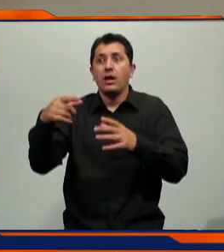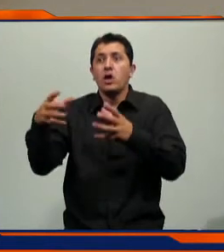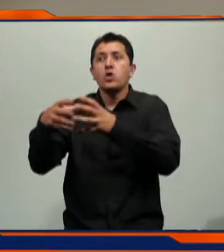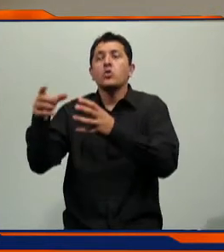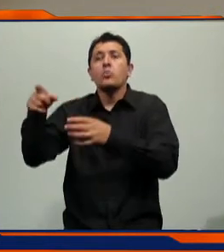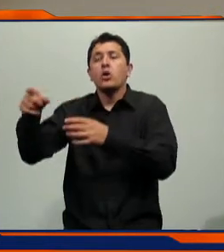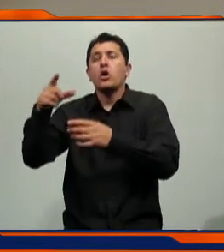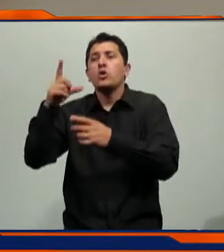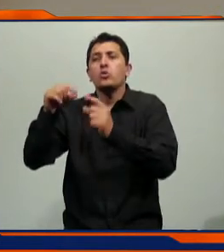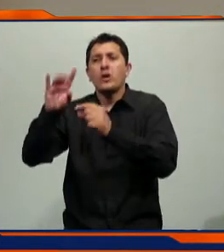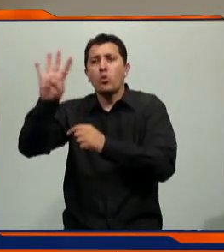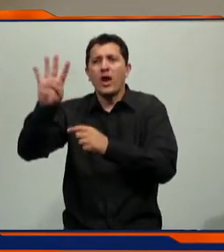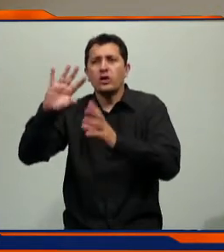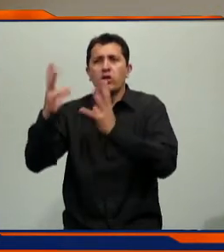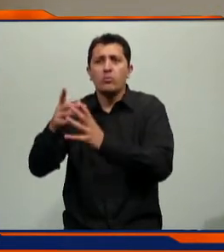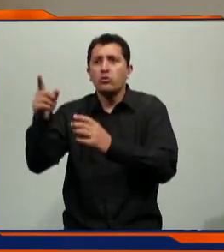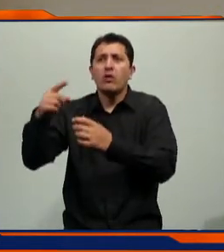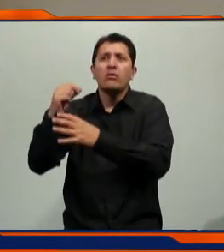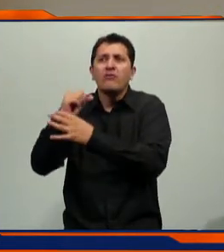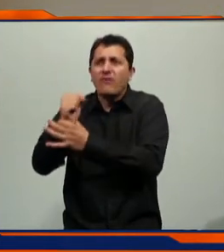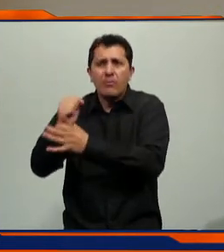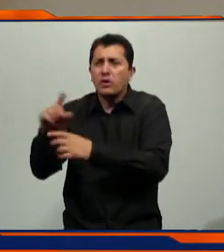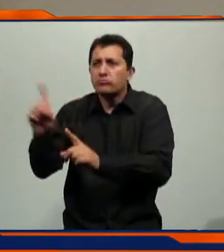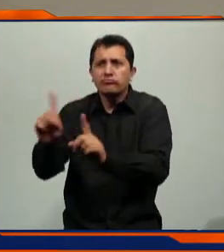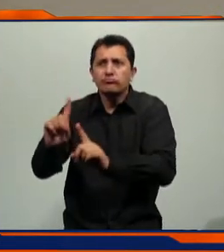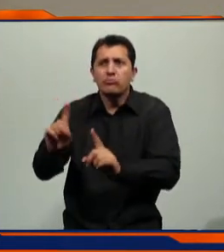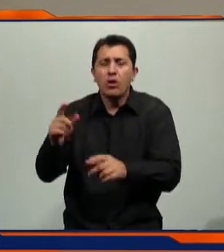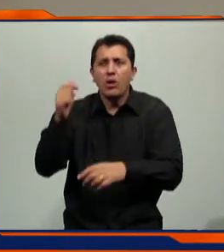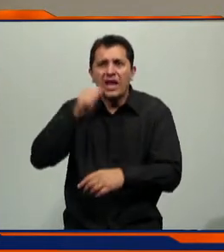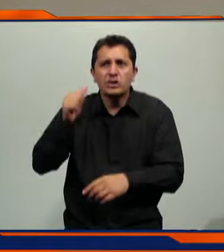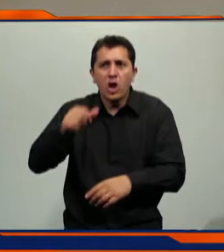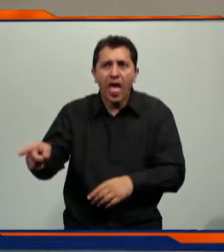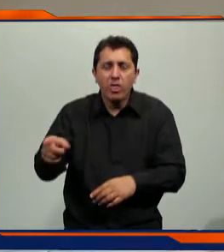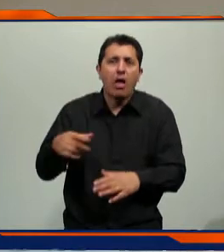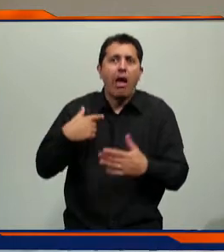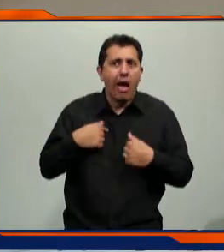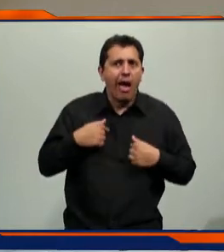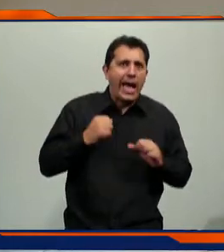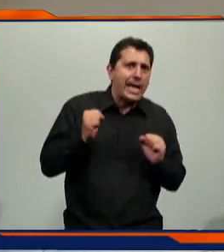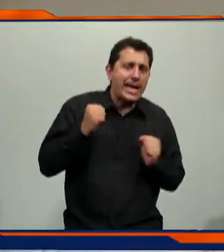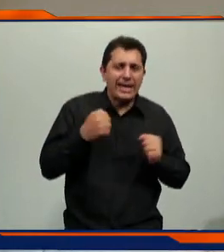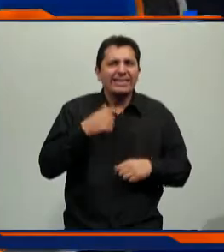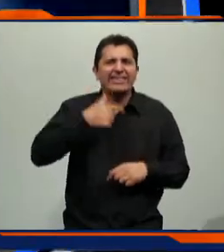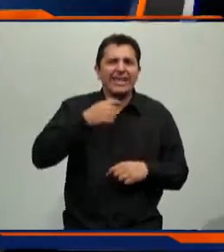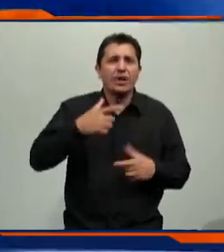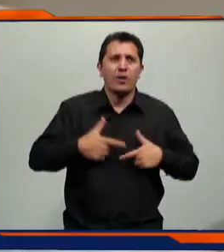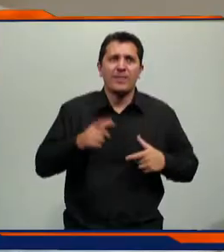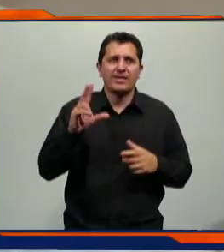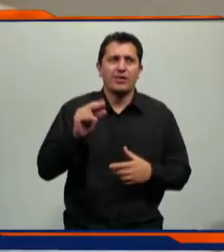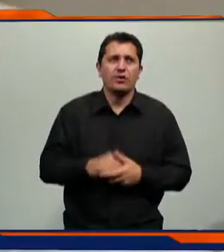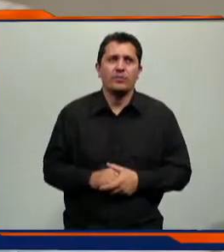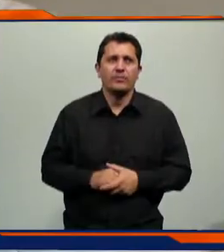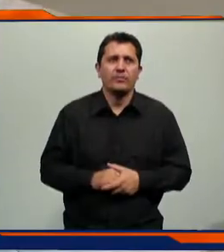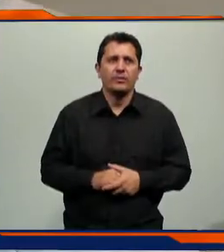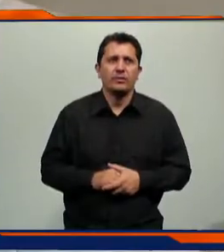Rubén Limardo, que era el 1, iban a poder competir individual por lesiones. Así que ahí la expectativa era ganar realmente. Que no